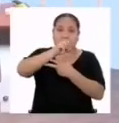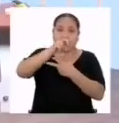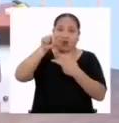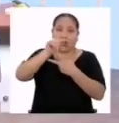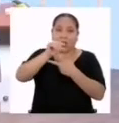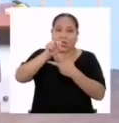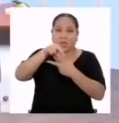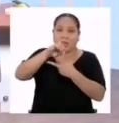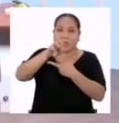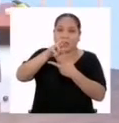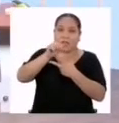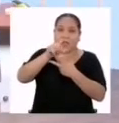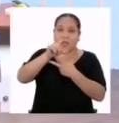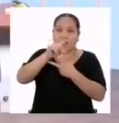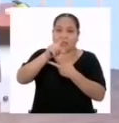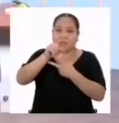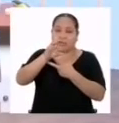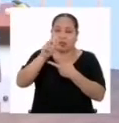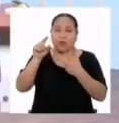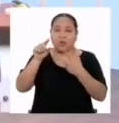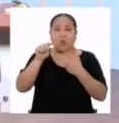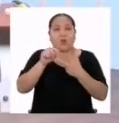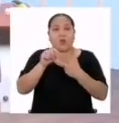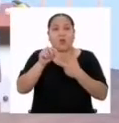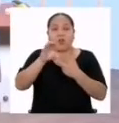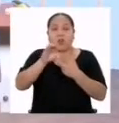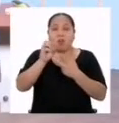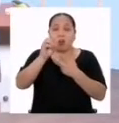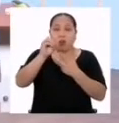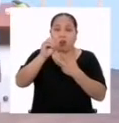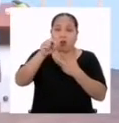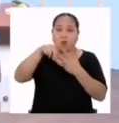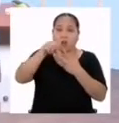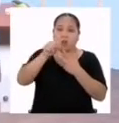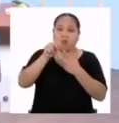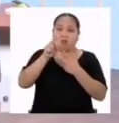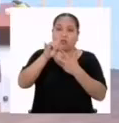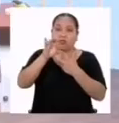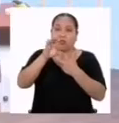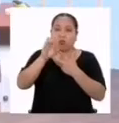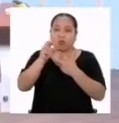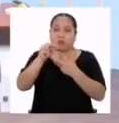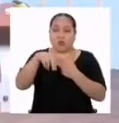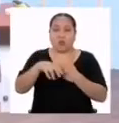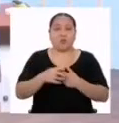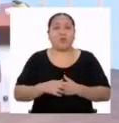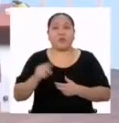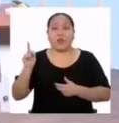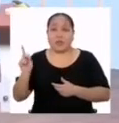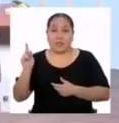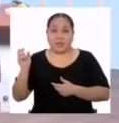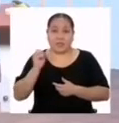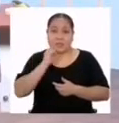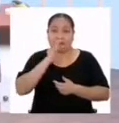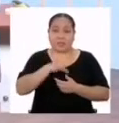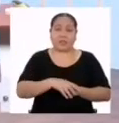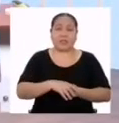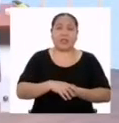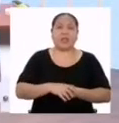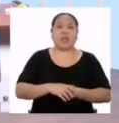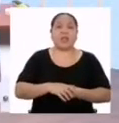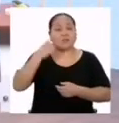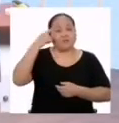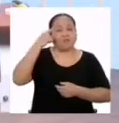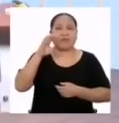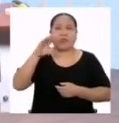la de construcción. Identificamos que entre las ideas que desarrolló el autor existen relaciones lógicas de causalidad y